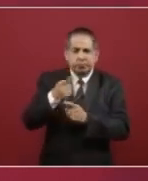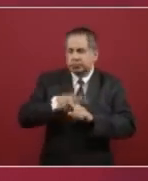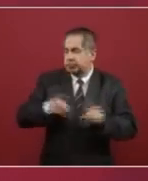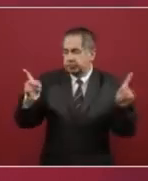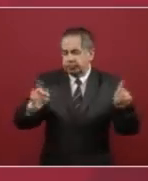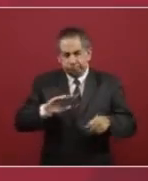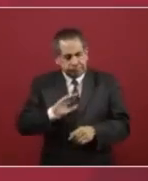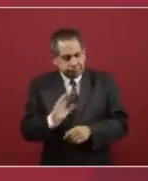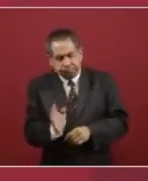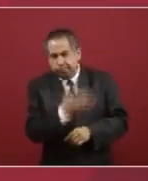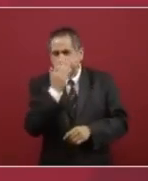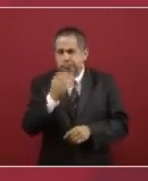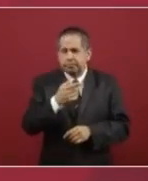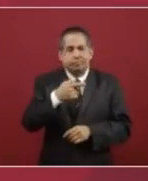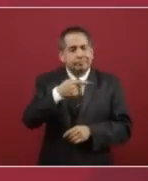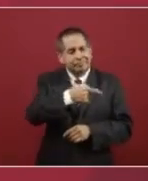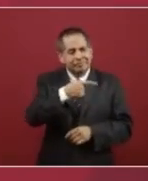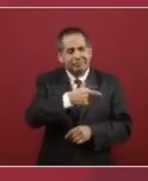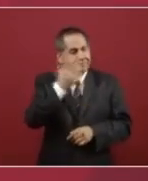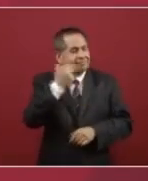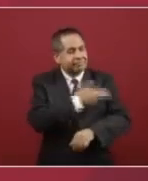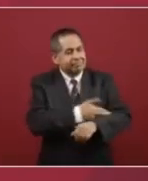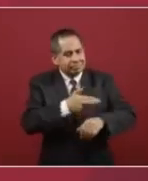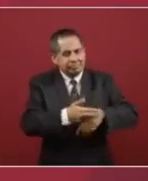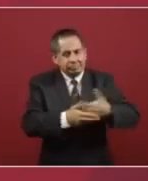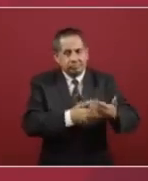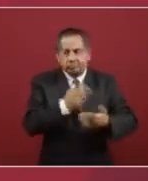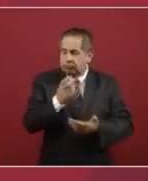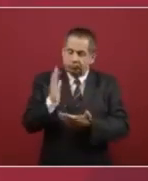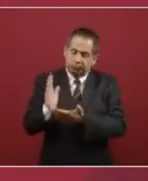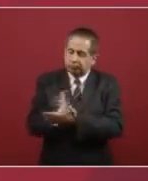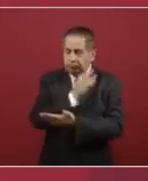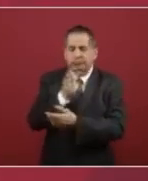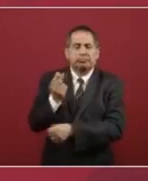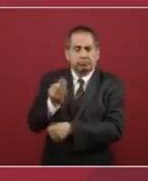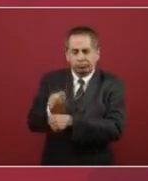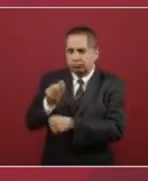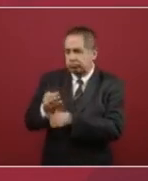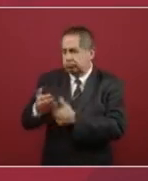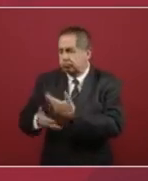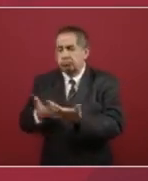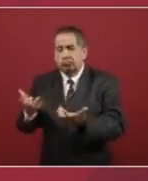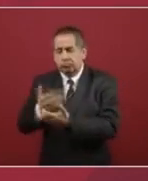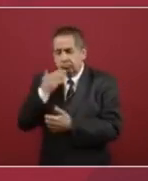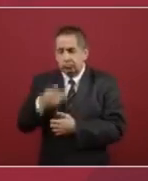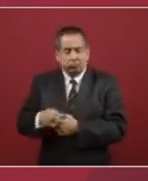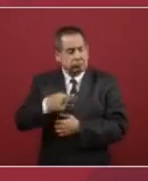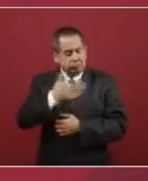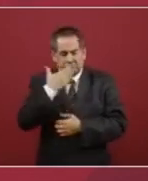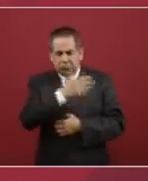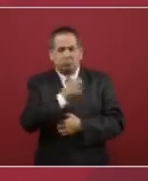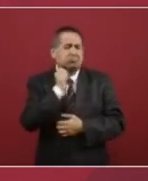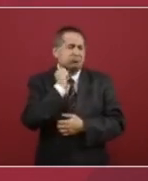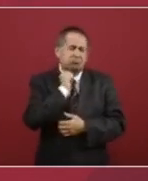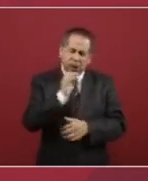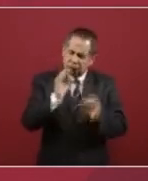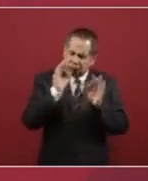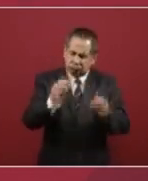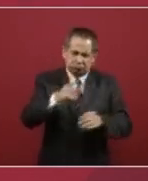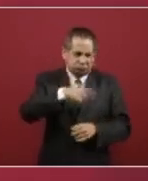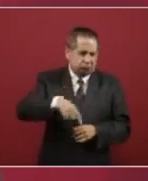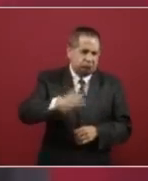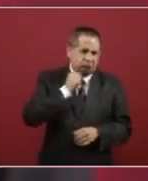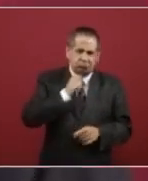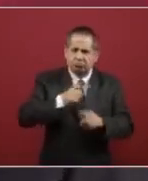todos esos procedimientos y es lo que estamos haciendo. Y muy bien el Senado, muy bien los senadores